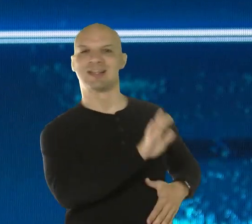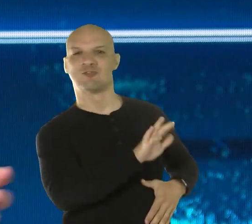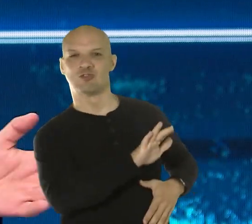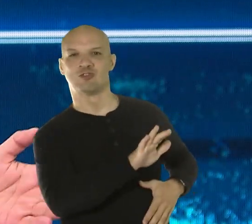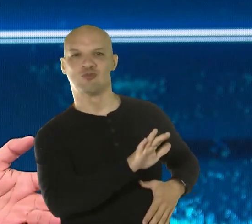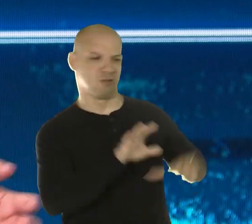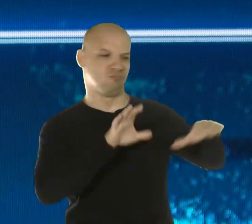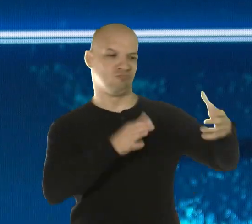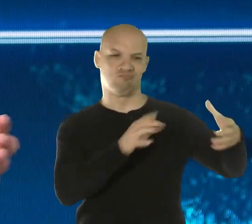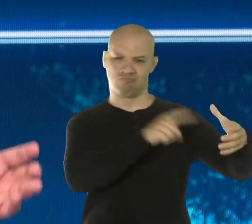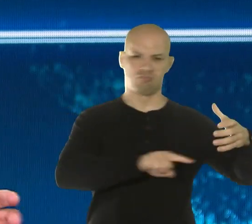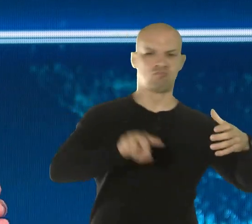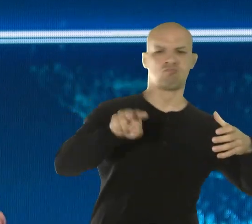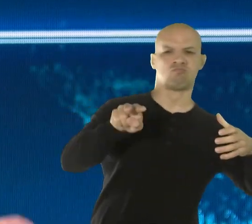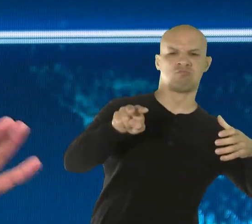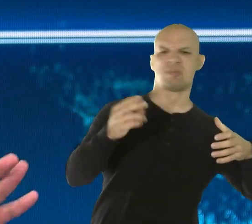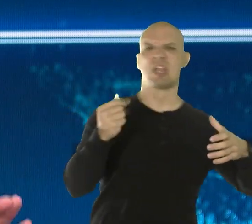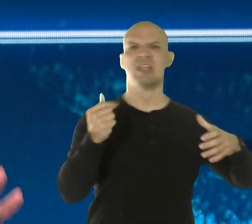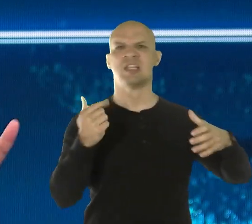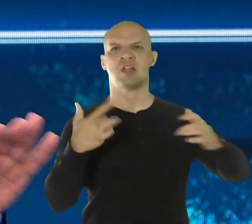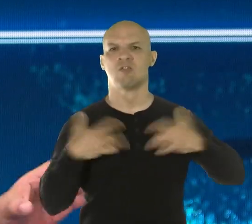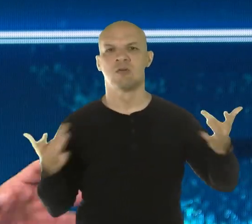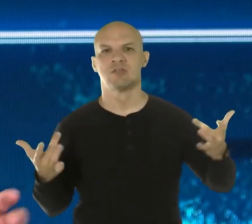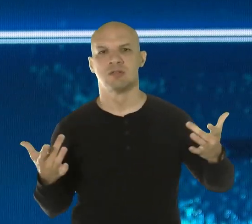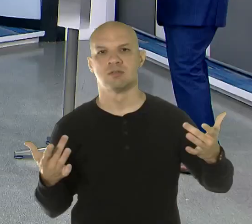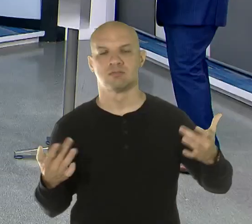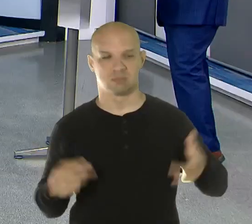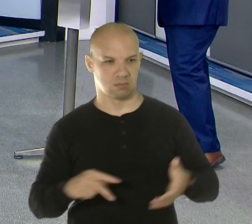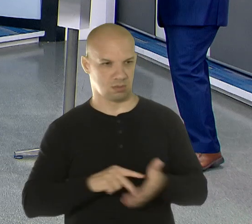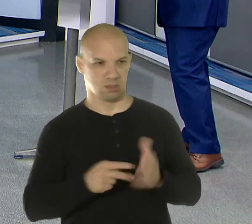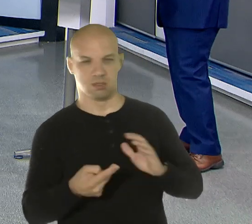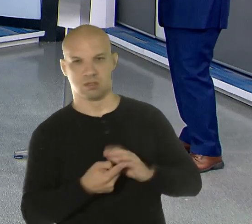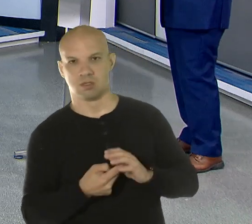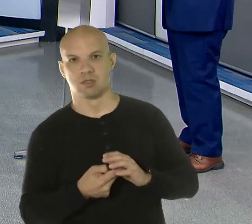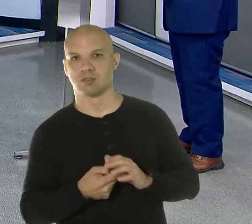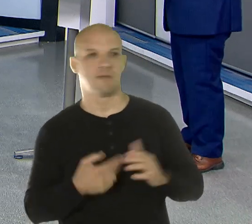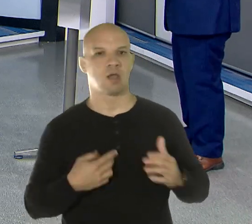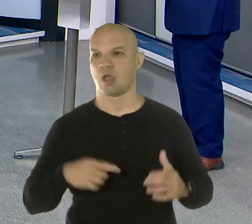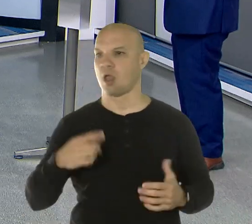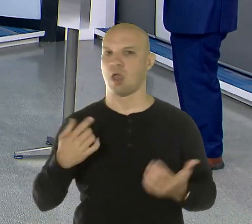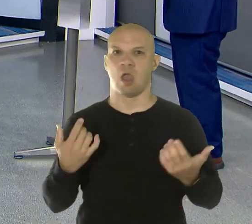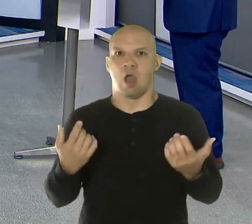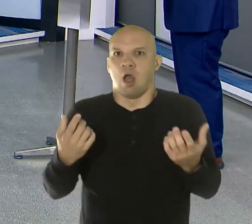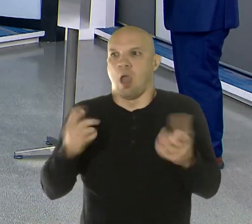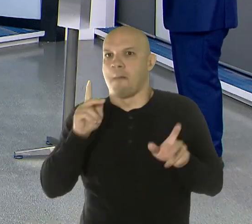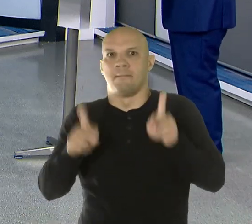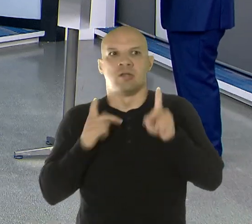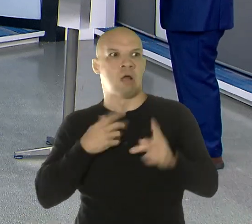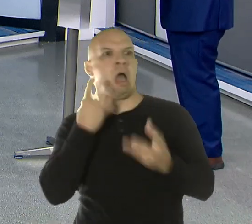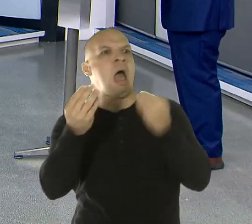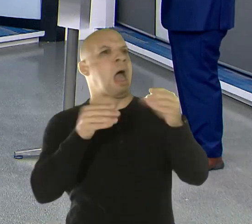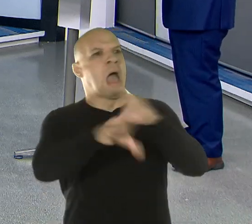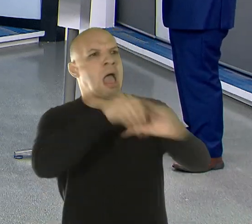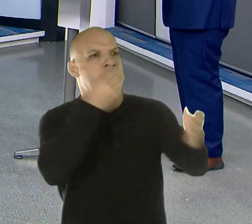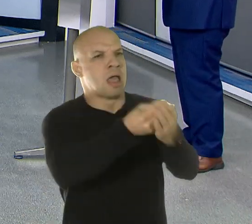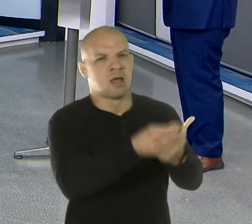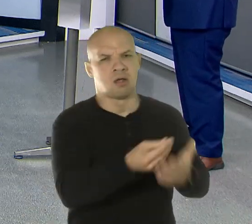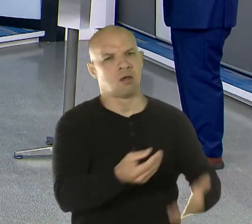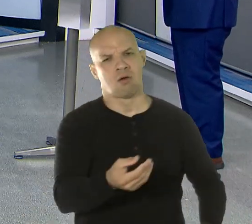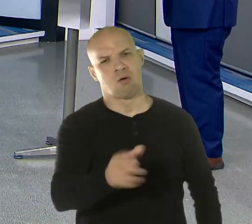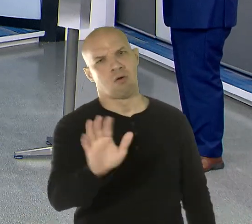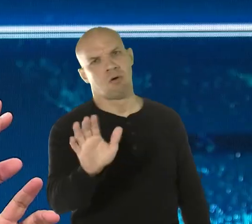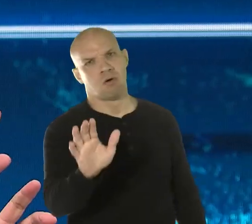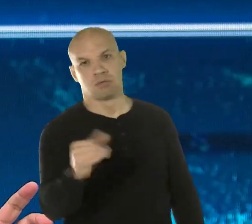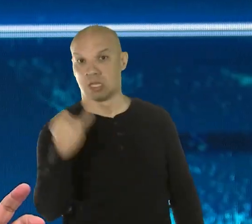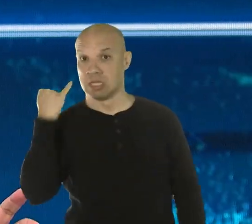qué se hace con su dinero y con sus depósitos. Así que nadie va a salir de su casa corriendo como ocurrió en Estados Unidos. No sale corriendo. Si las cosas